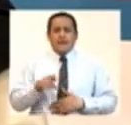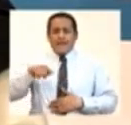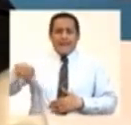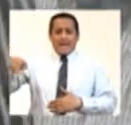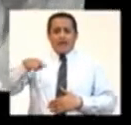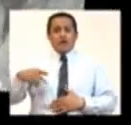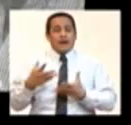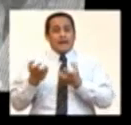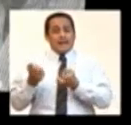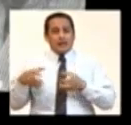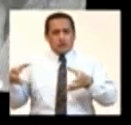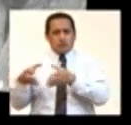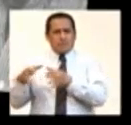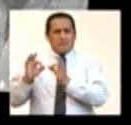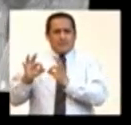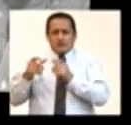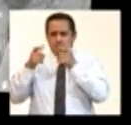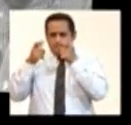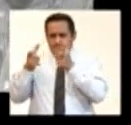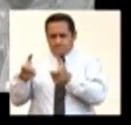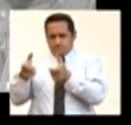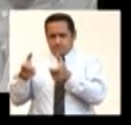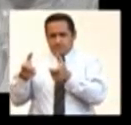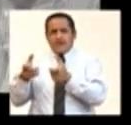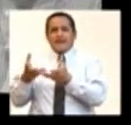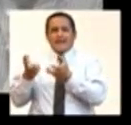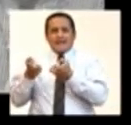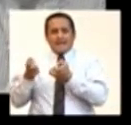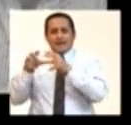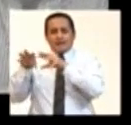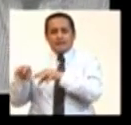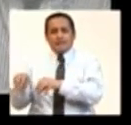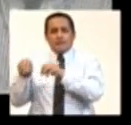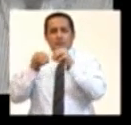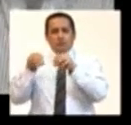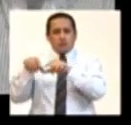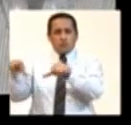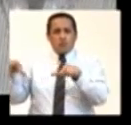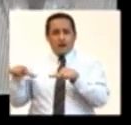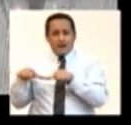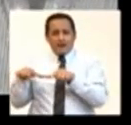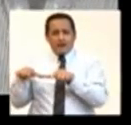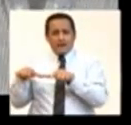ellos pedían era ser trasladados de la base naval del Callao, donde ocupan